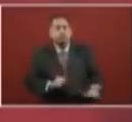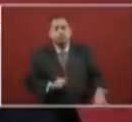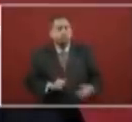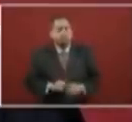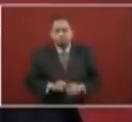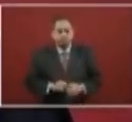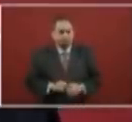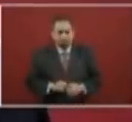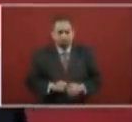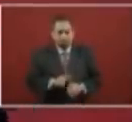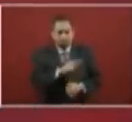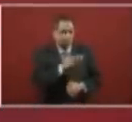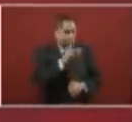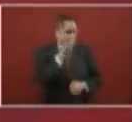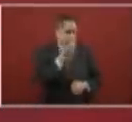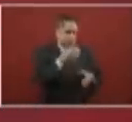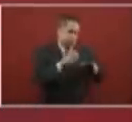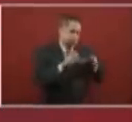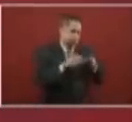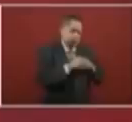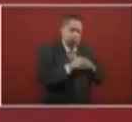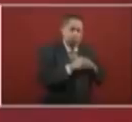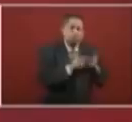es un conservadurismo